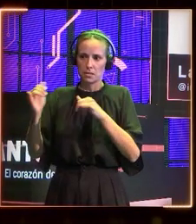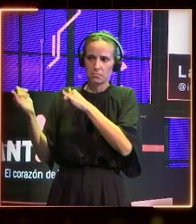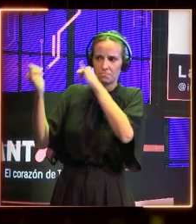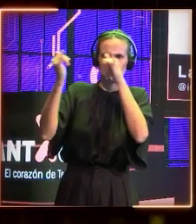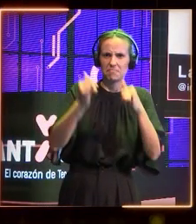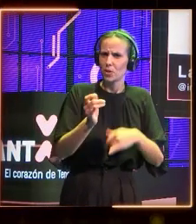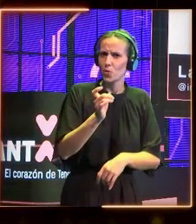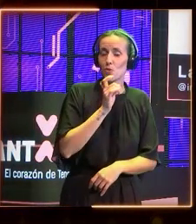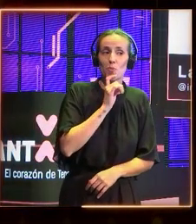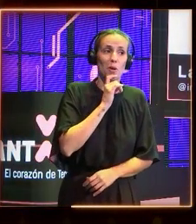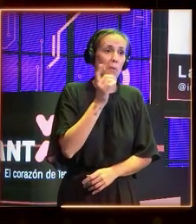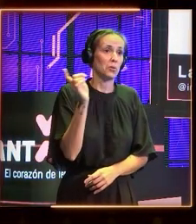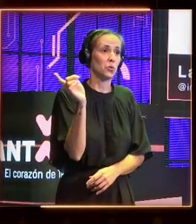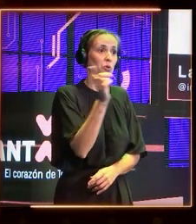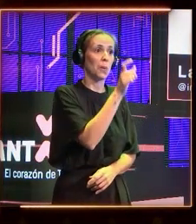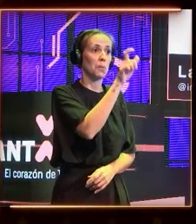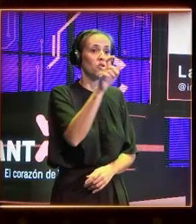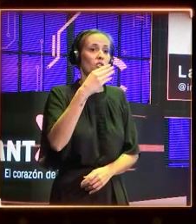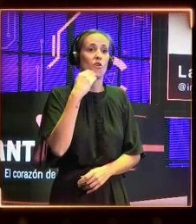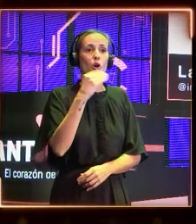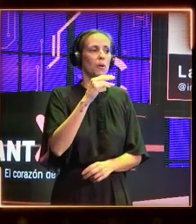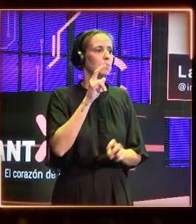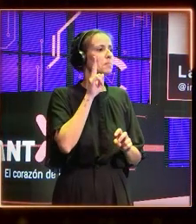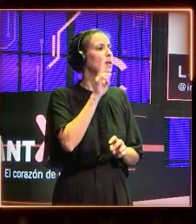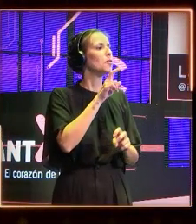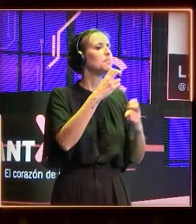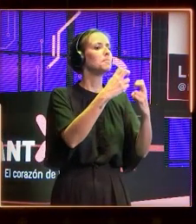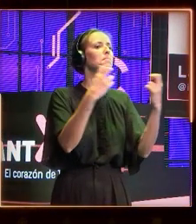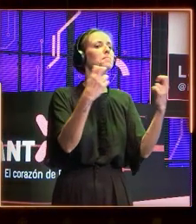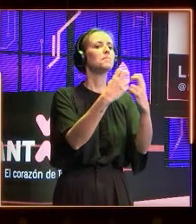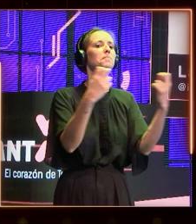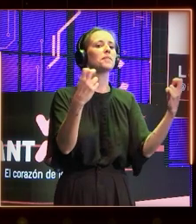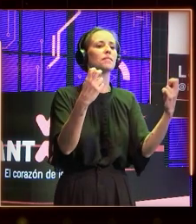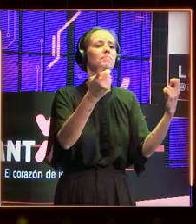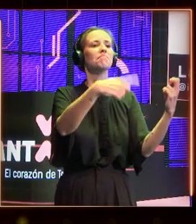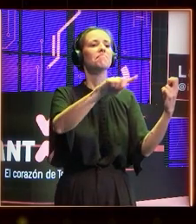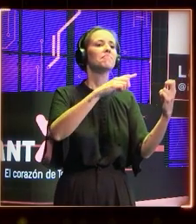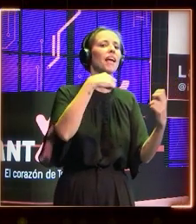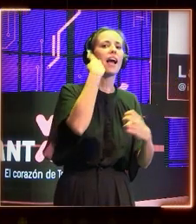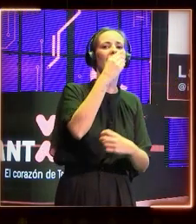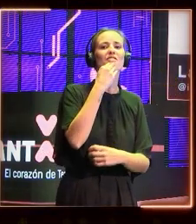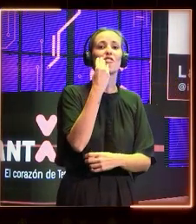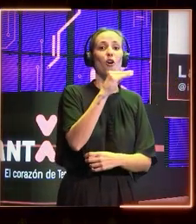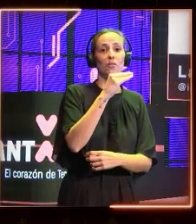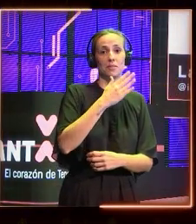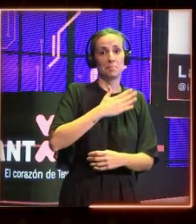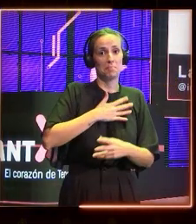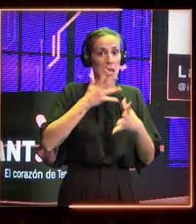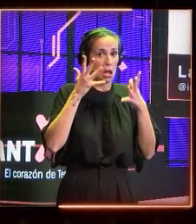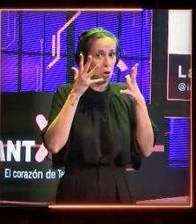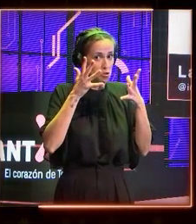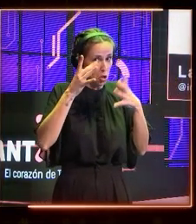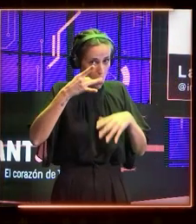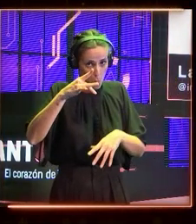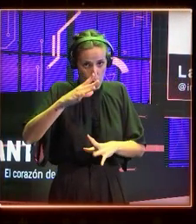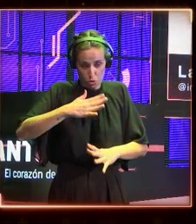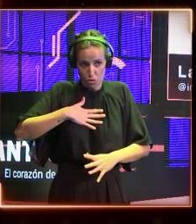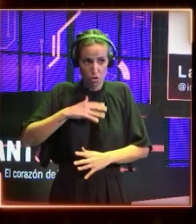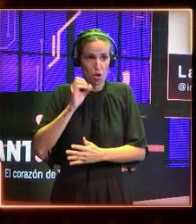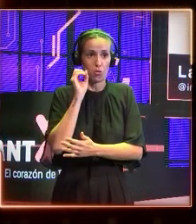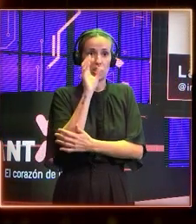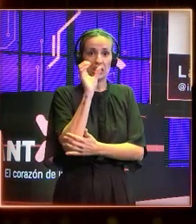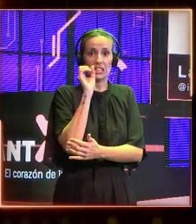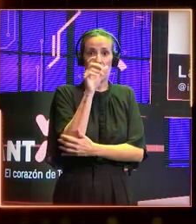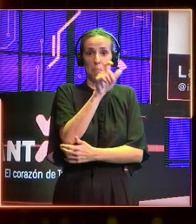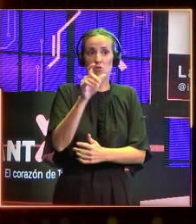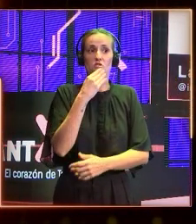básicamente para los más jóvenes que veo en primeras filas eh caras eh muy jóvenes Pues bueno mi único consejo que me atrevo a dar cuando cuando doy charlas a gente